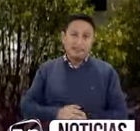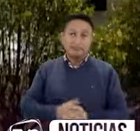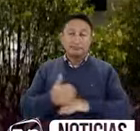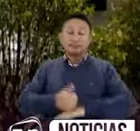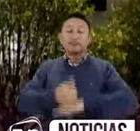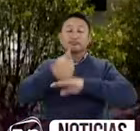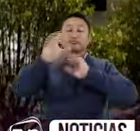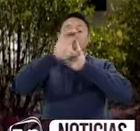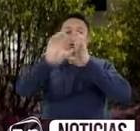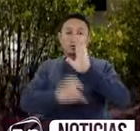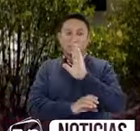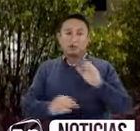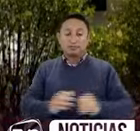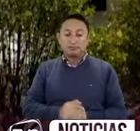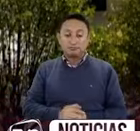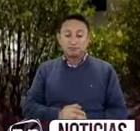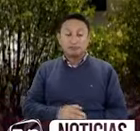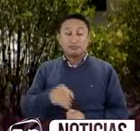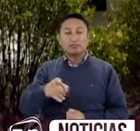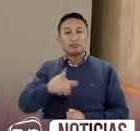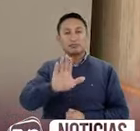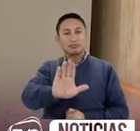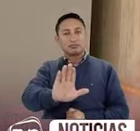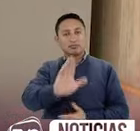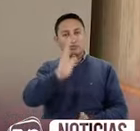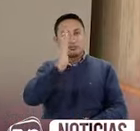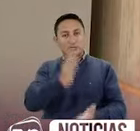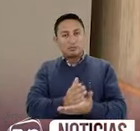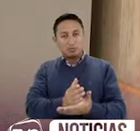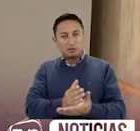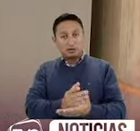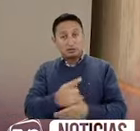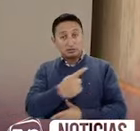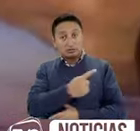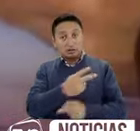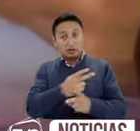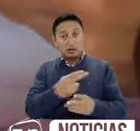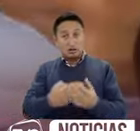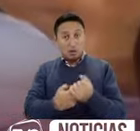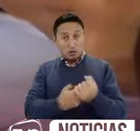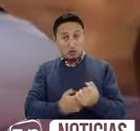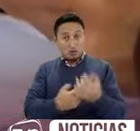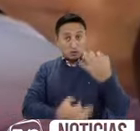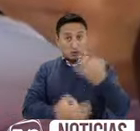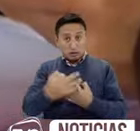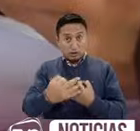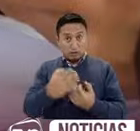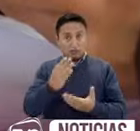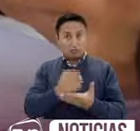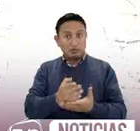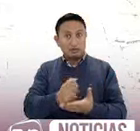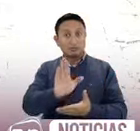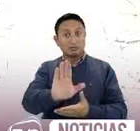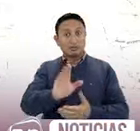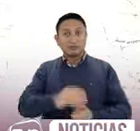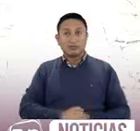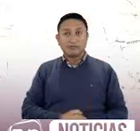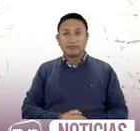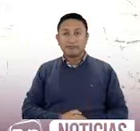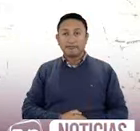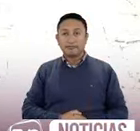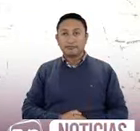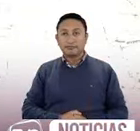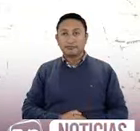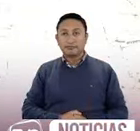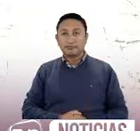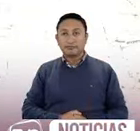constitucional pone un alto al mal uso de este recurso jurídico a través de una sentencia no se puede abusar en